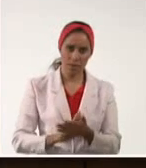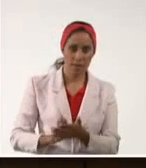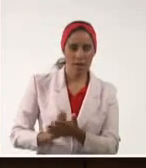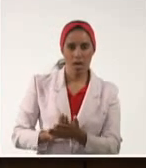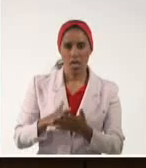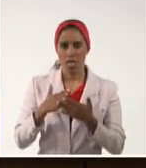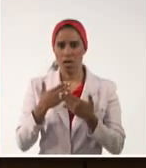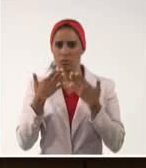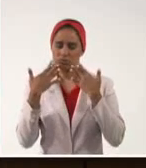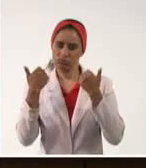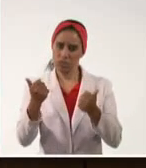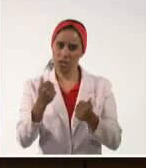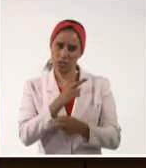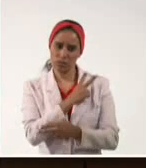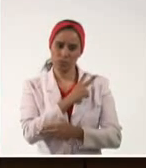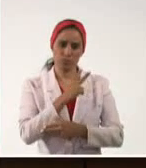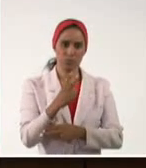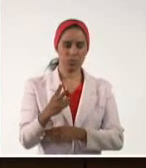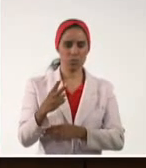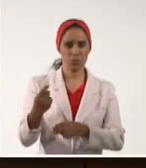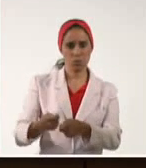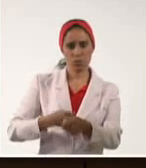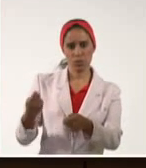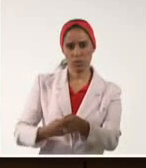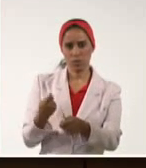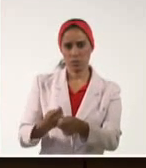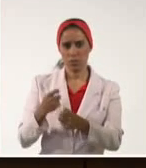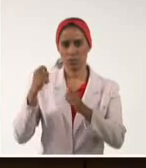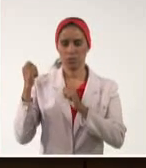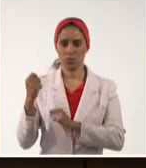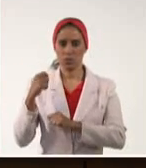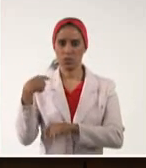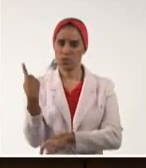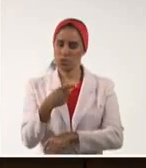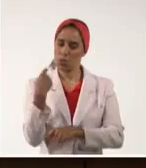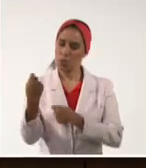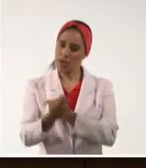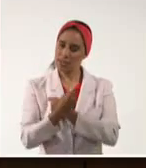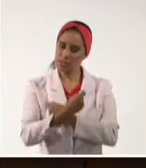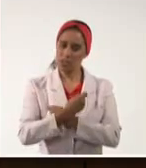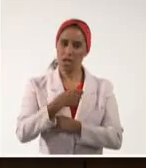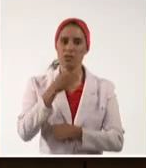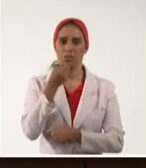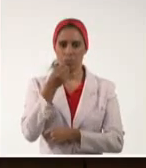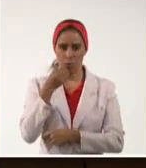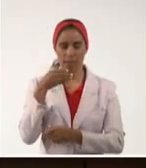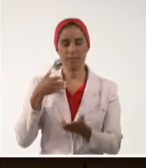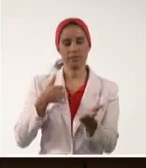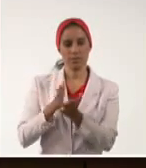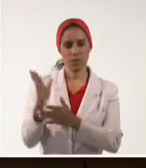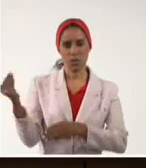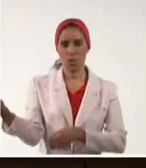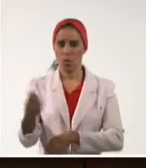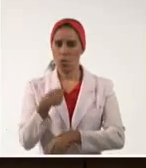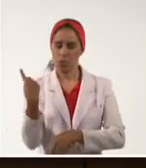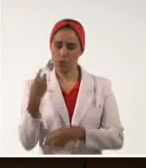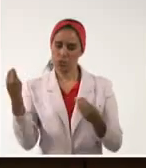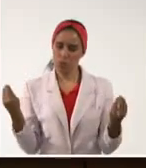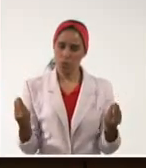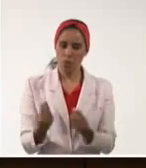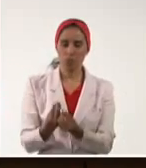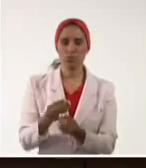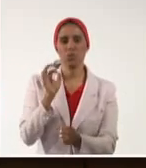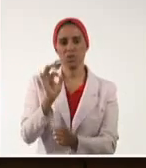del nuevo ejército rebelde, nos ha enseñado muchas veces que sí se puede si avanzamos unidos, y así